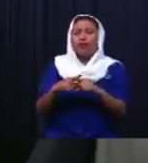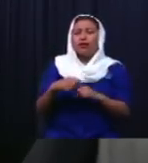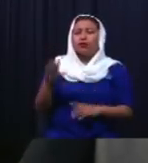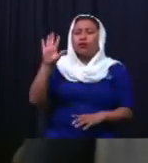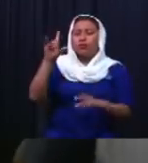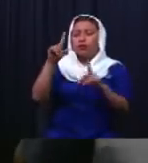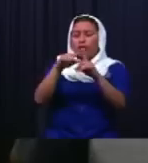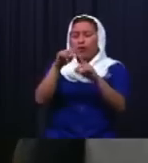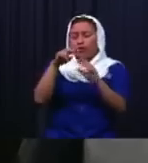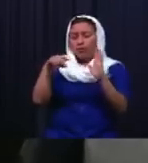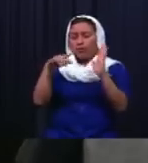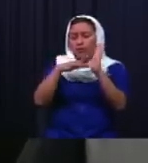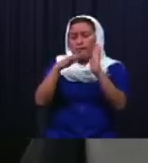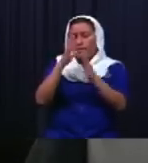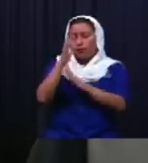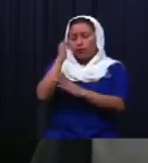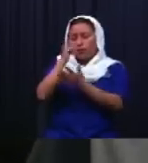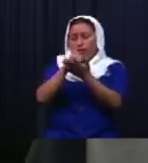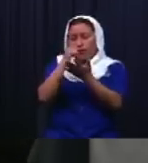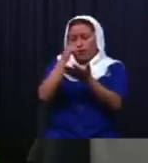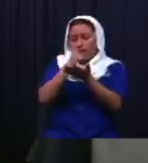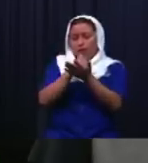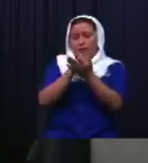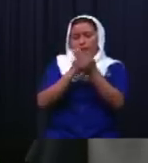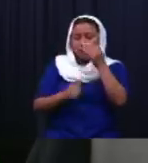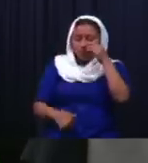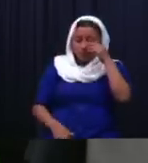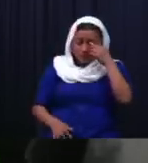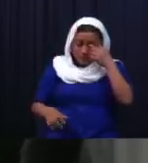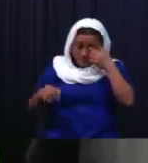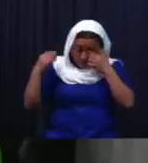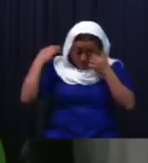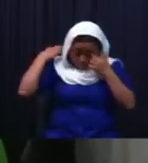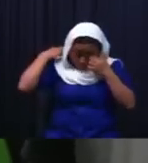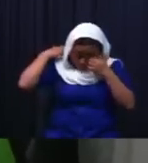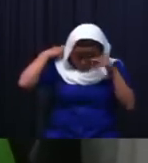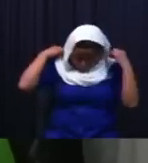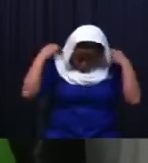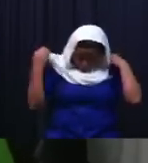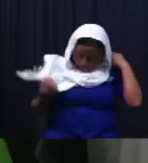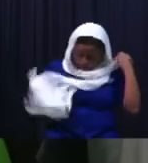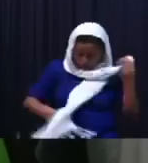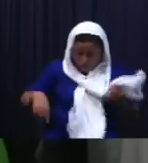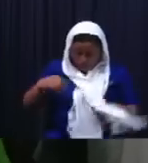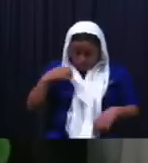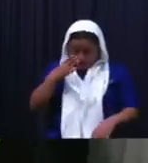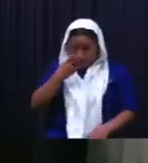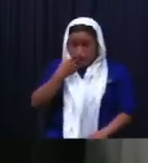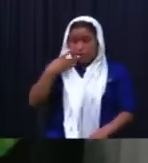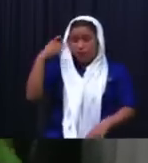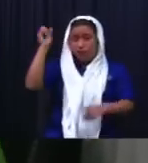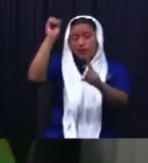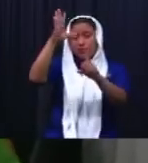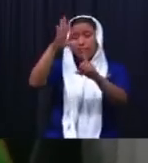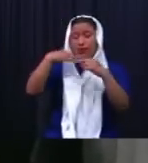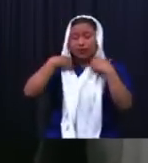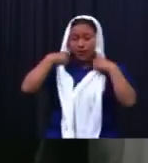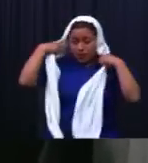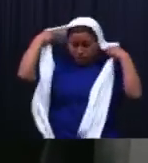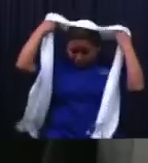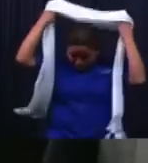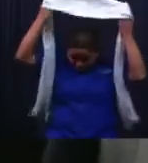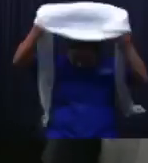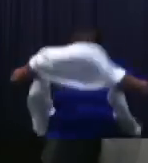nombre de Cristo Jesús. Amén y amén. Denle un fuerte aplauso, Señor. Hermano amado, que el Señor le bendiga y le lleve con